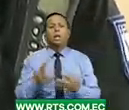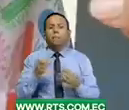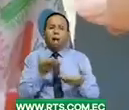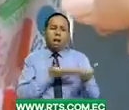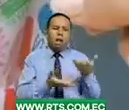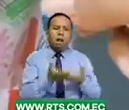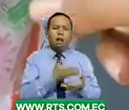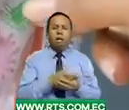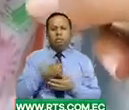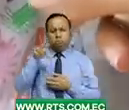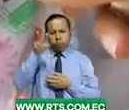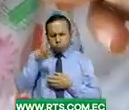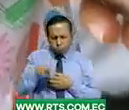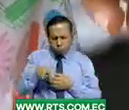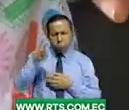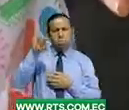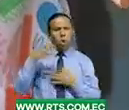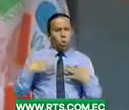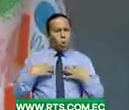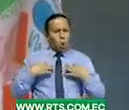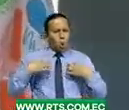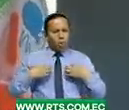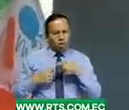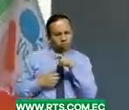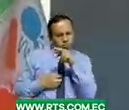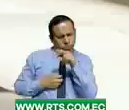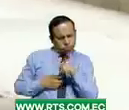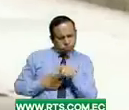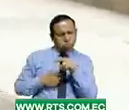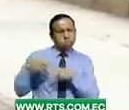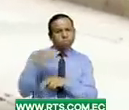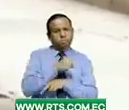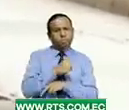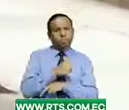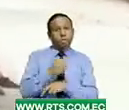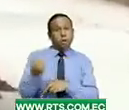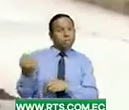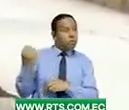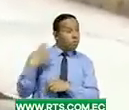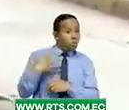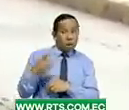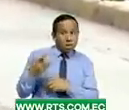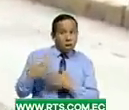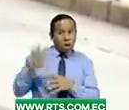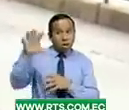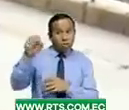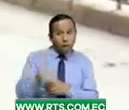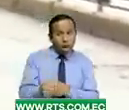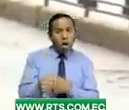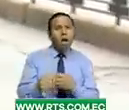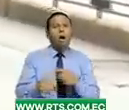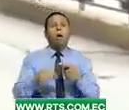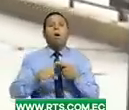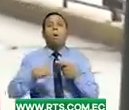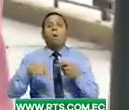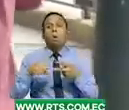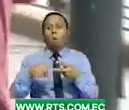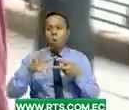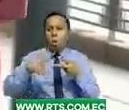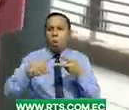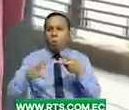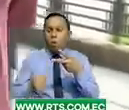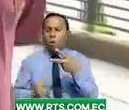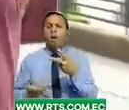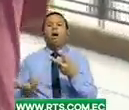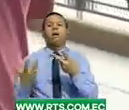ilícita. Por la vestimenta que yo le reconocía al ladrón cuando ya comunicaron que lo habían agarrado porque había robado a otra persona.